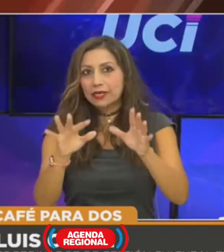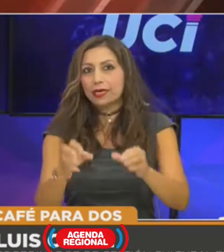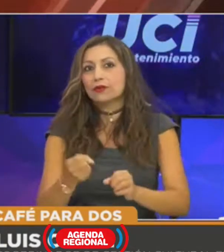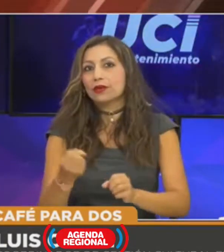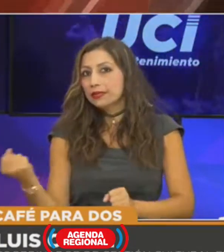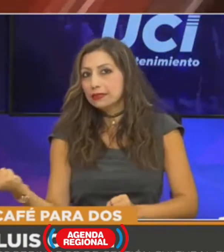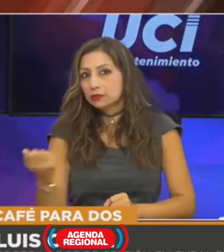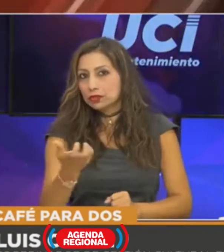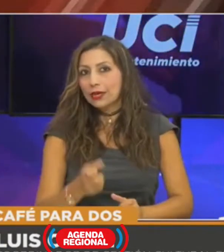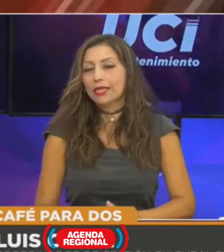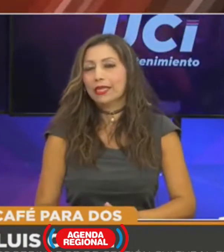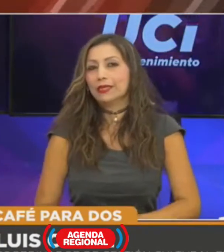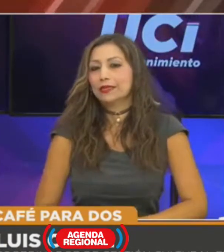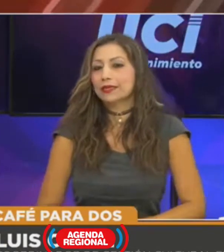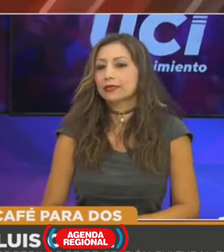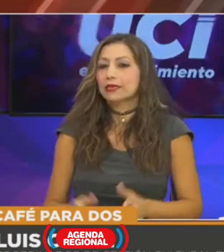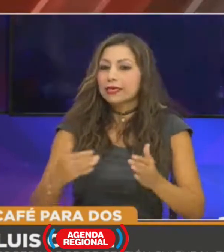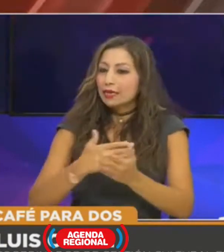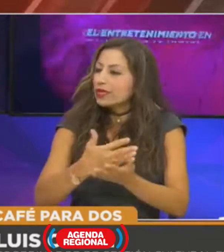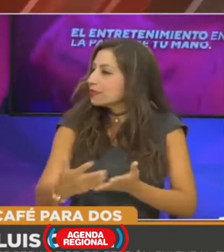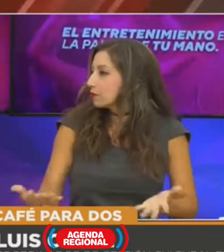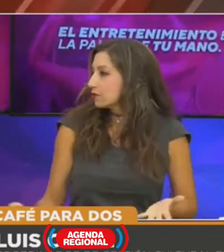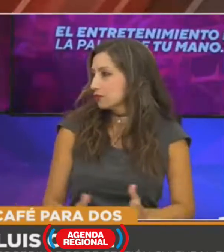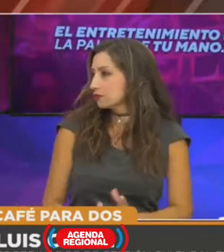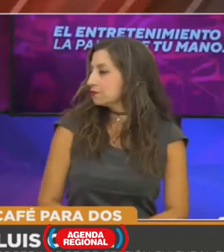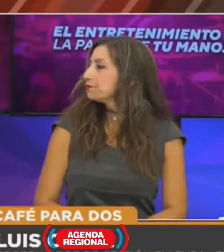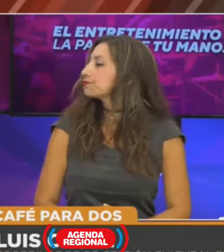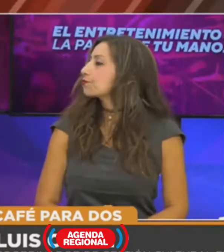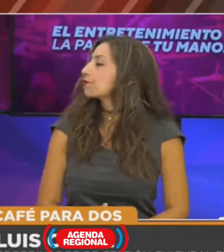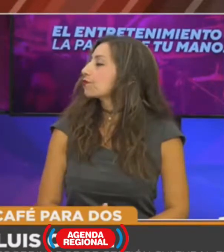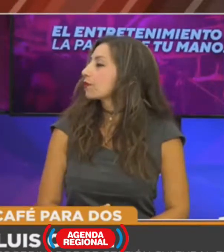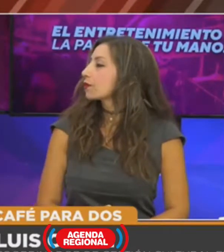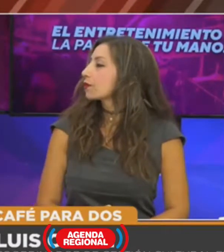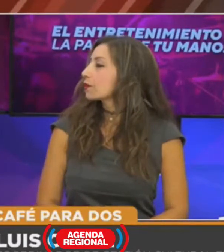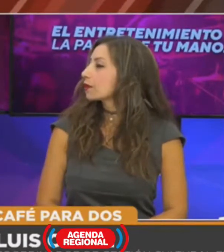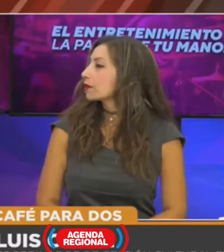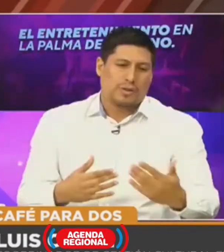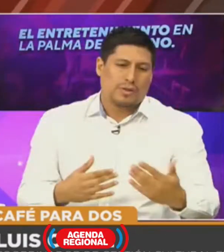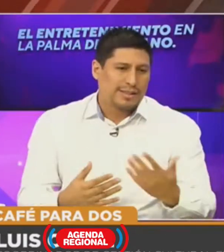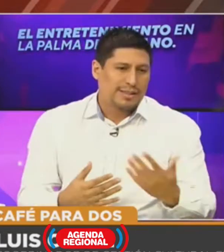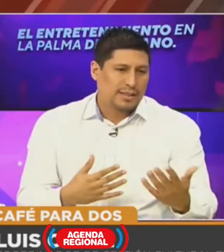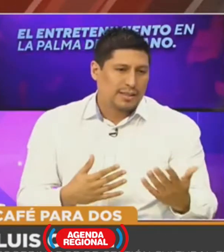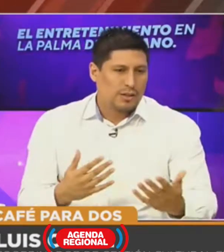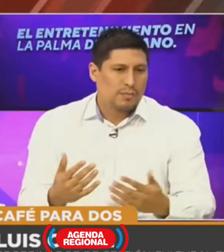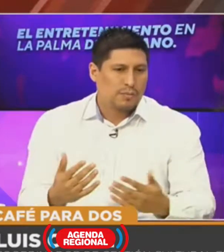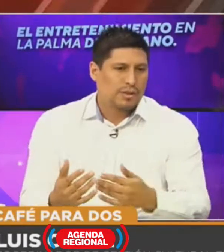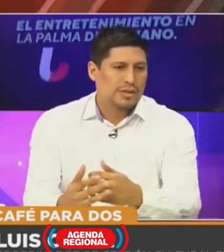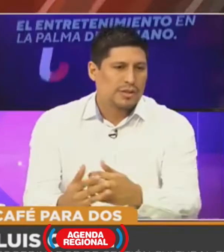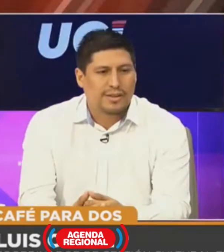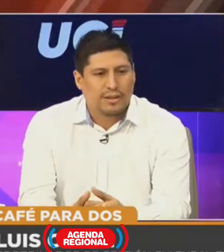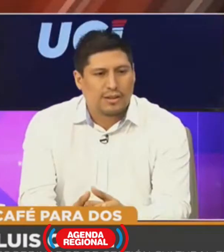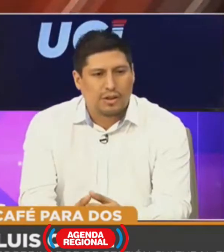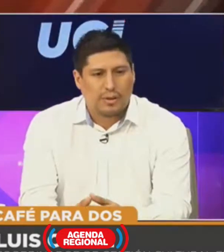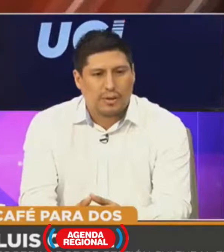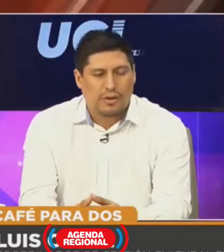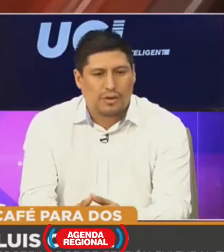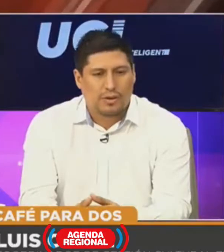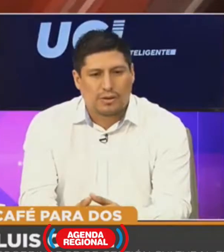ya han cerrado esta convocatoria tenemos más o menos solos 20 for mossos que